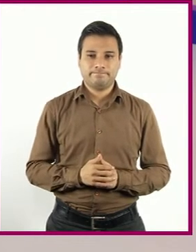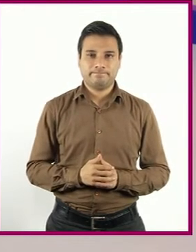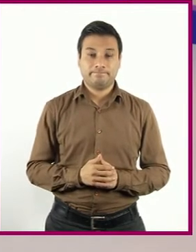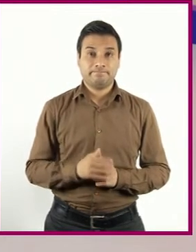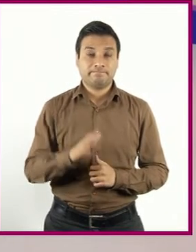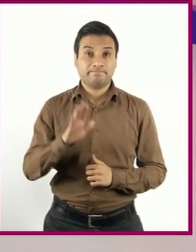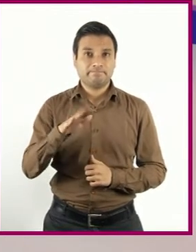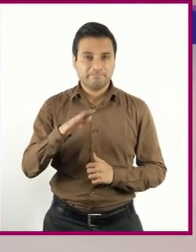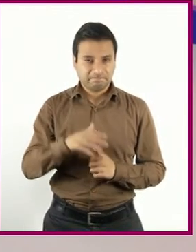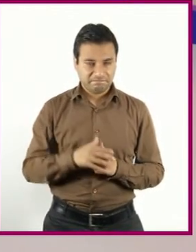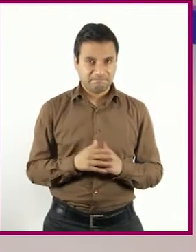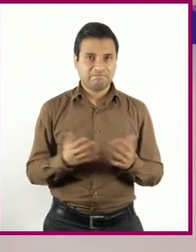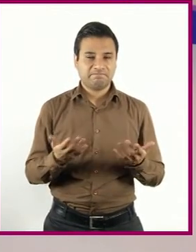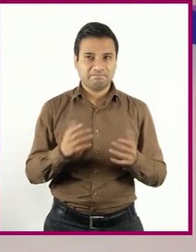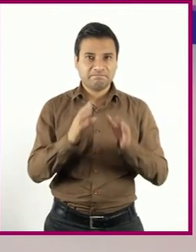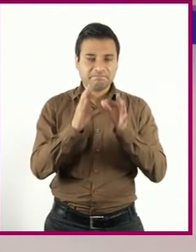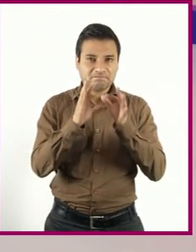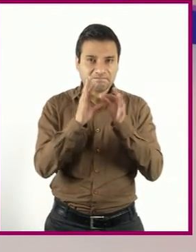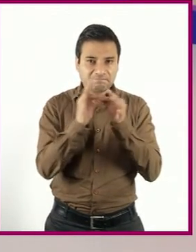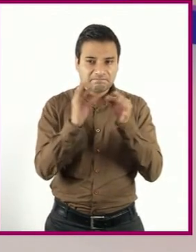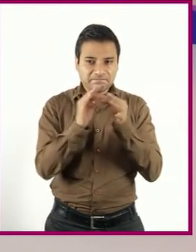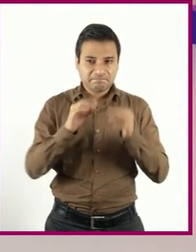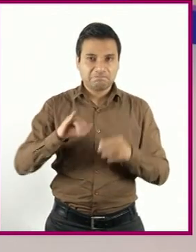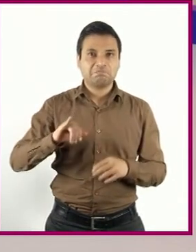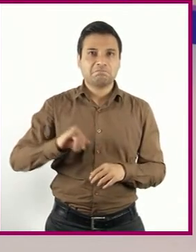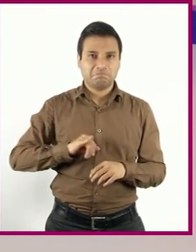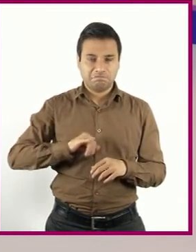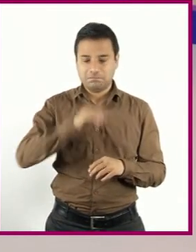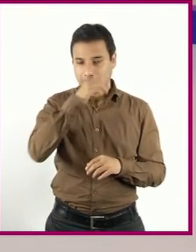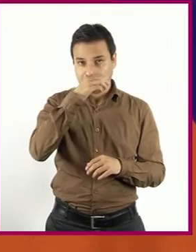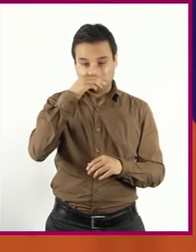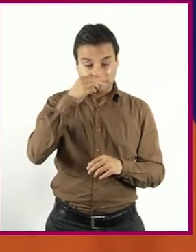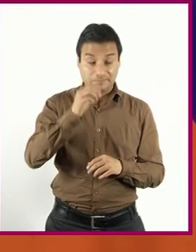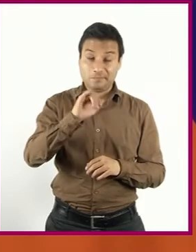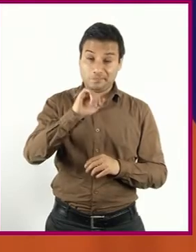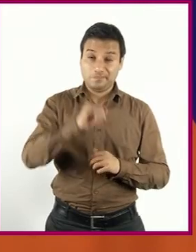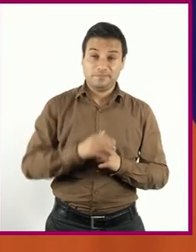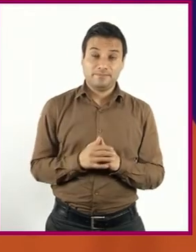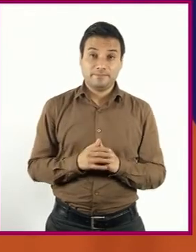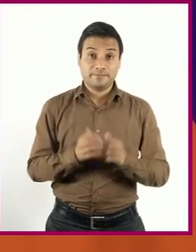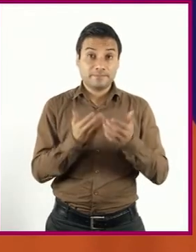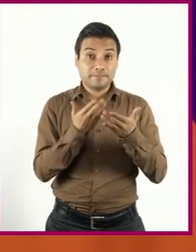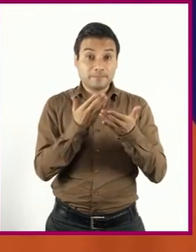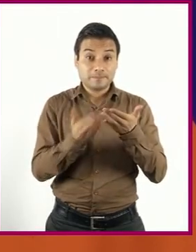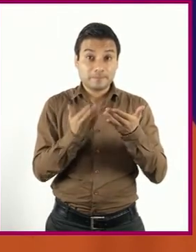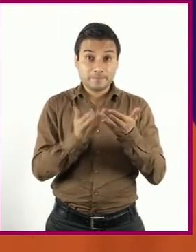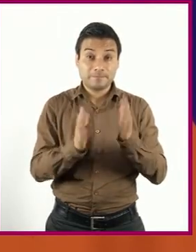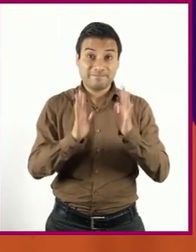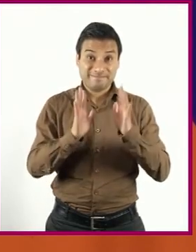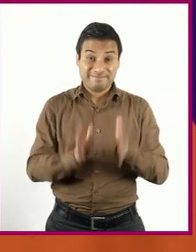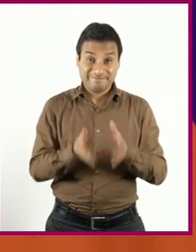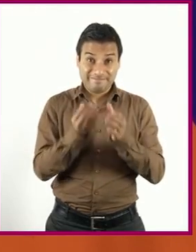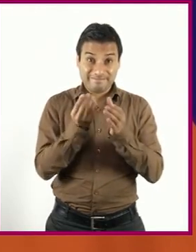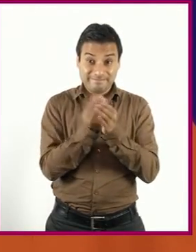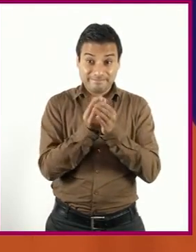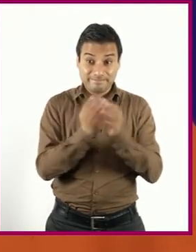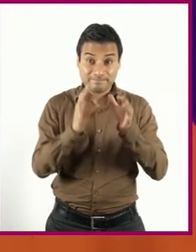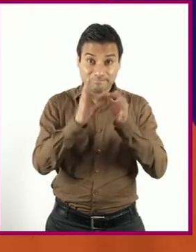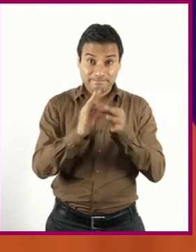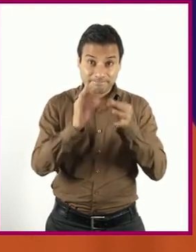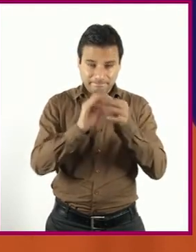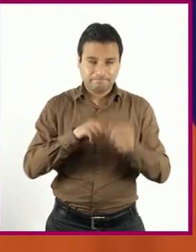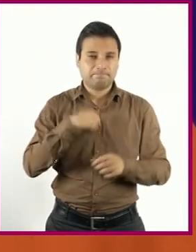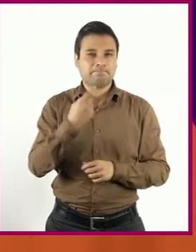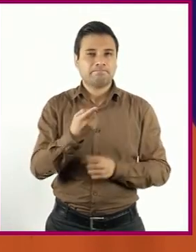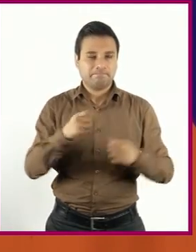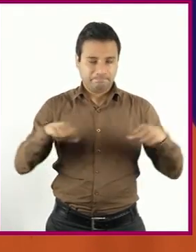Maestra, qué interesante lo que nos acaba de comentar la jueza. Así es. Ahora, con todo lo visto durante esta sesión, les propongo un